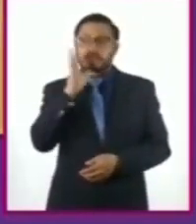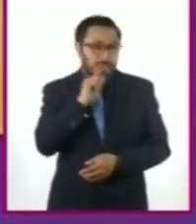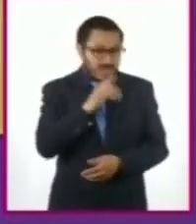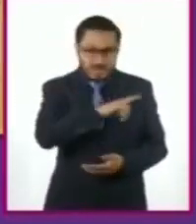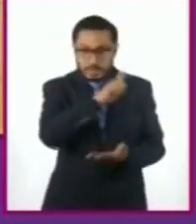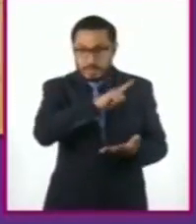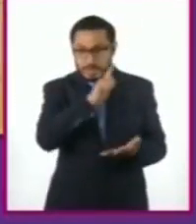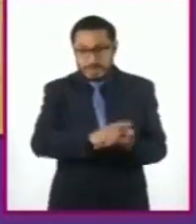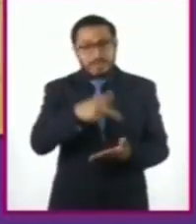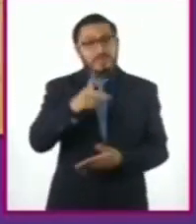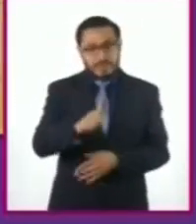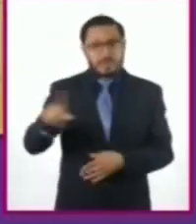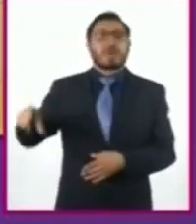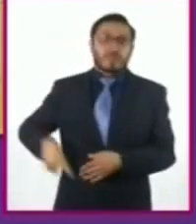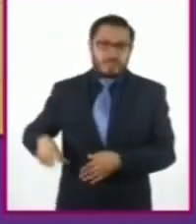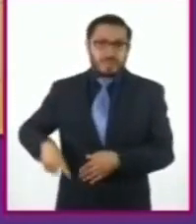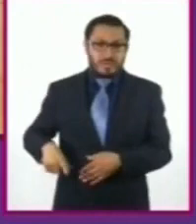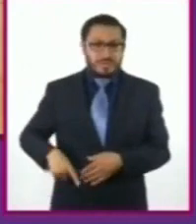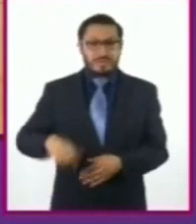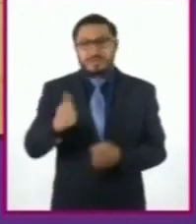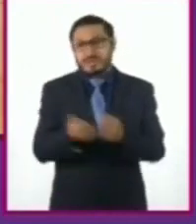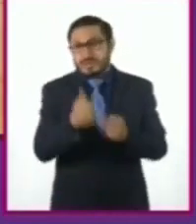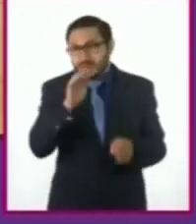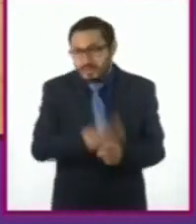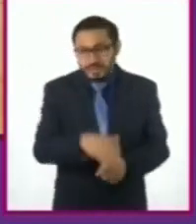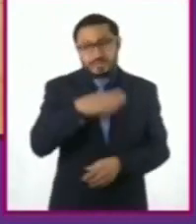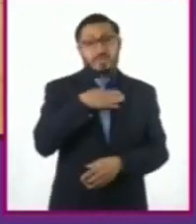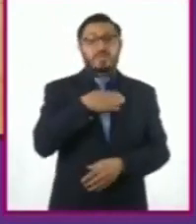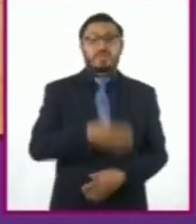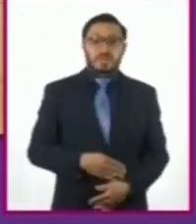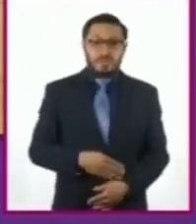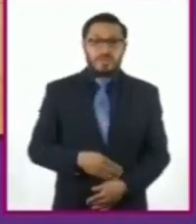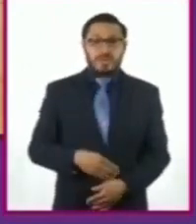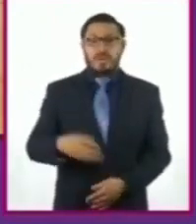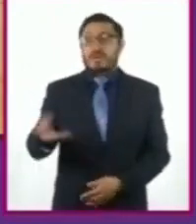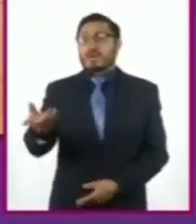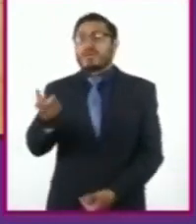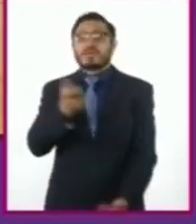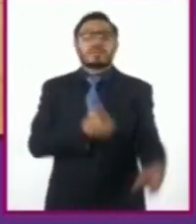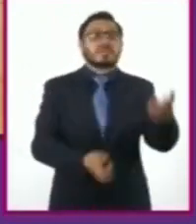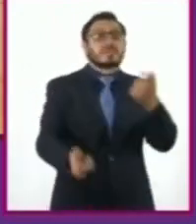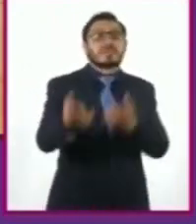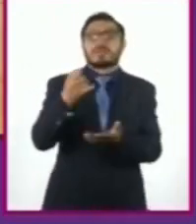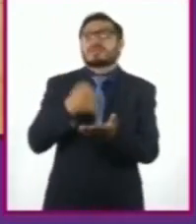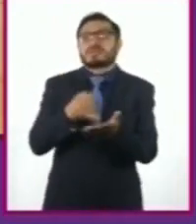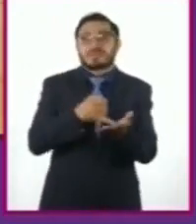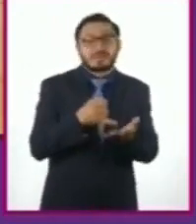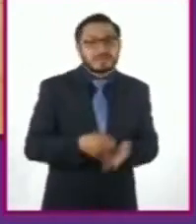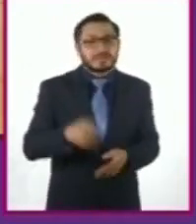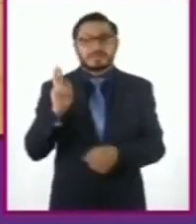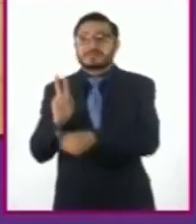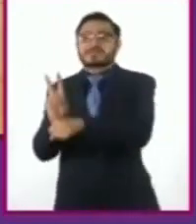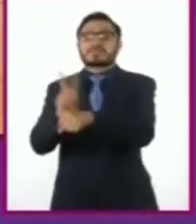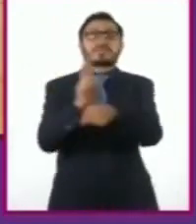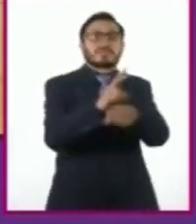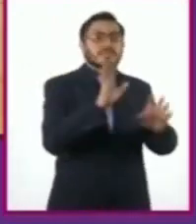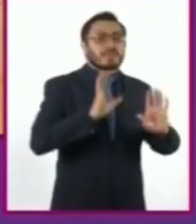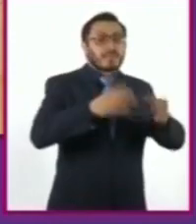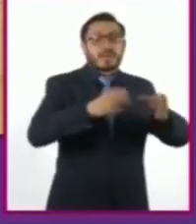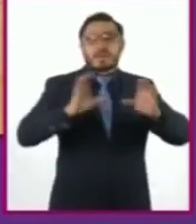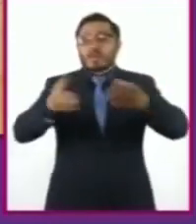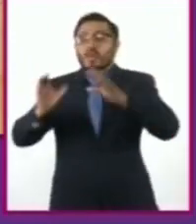sí gobernar. Administraba justicia, recaudaba impuestos, supervisaba comunidades